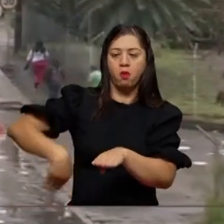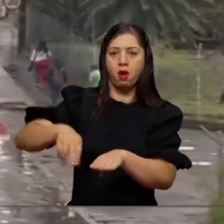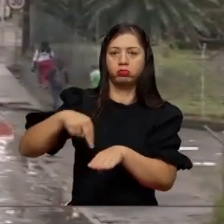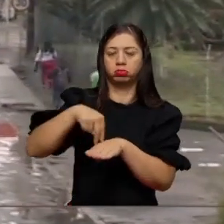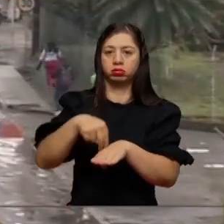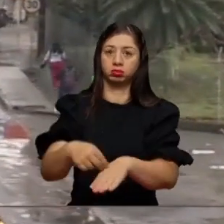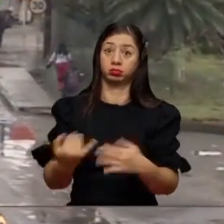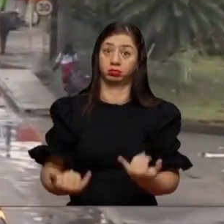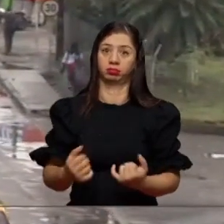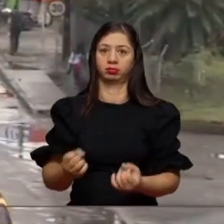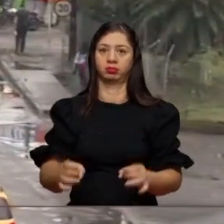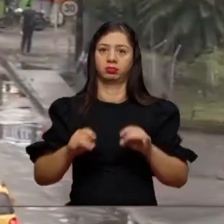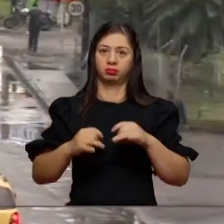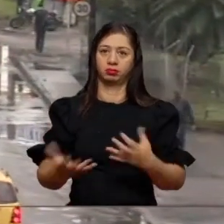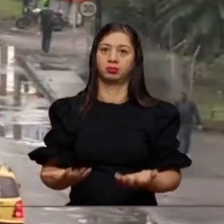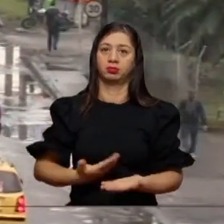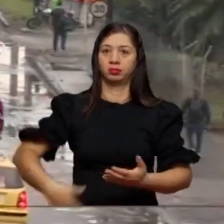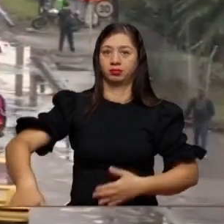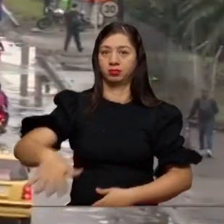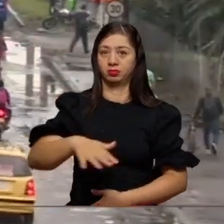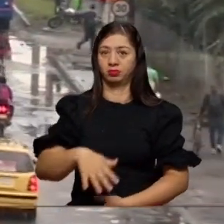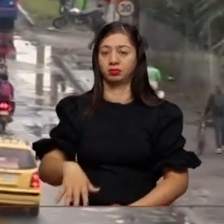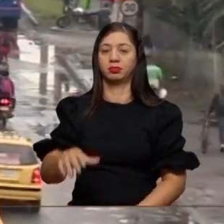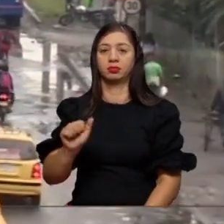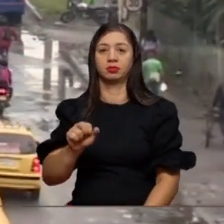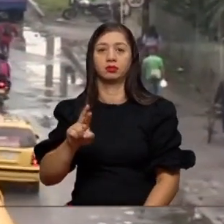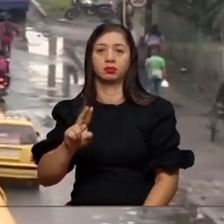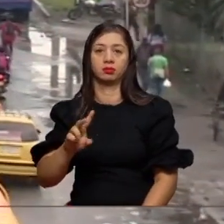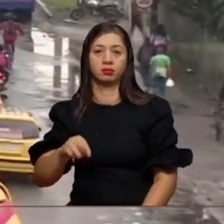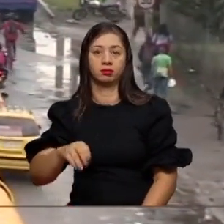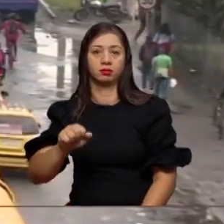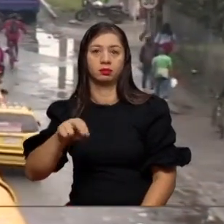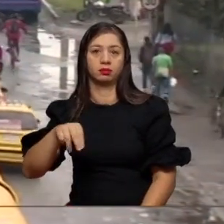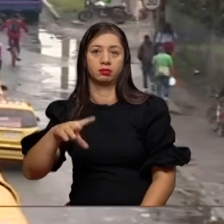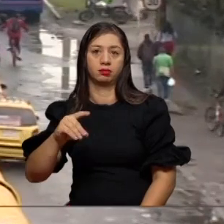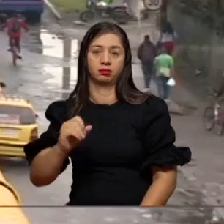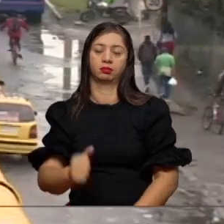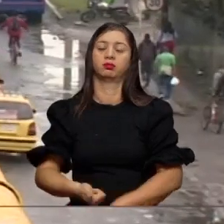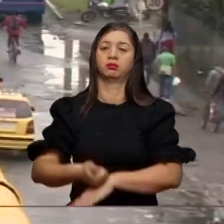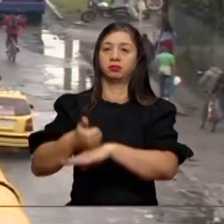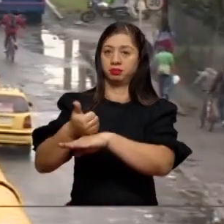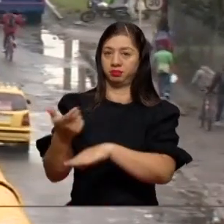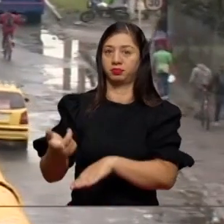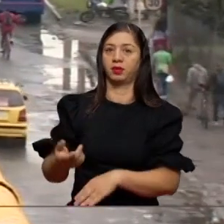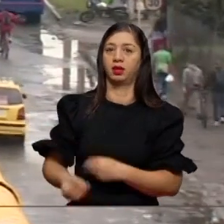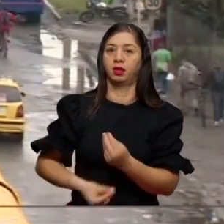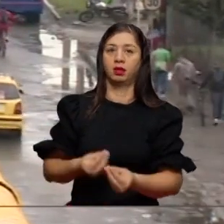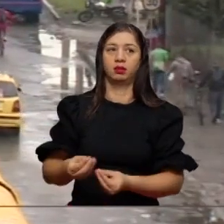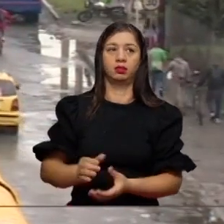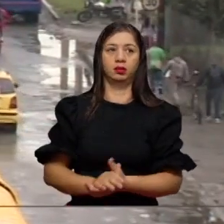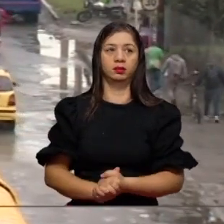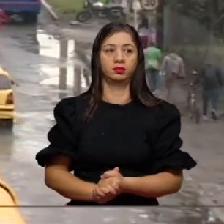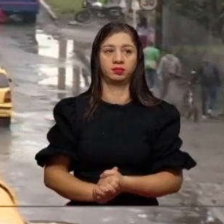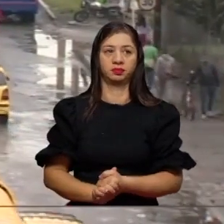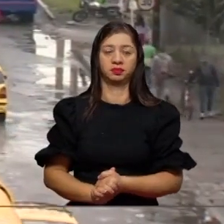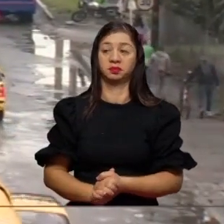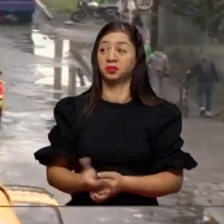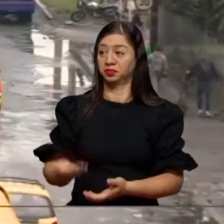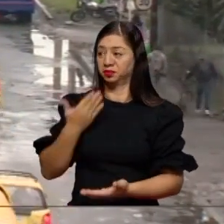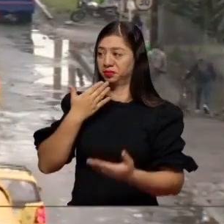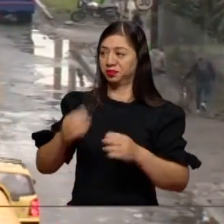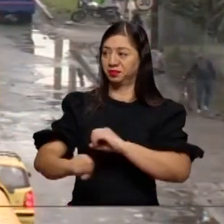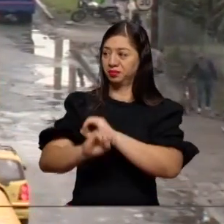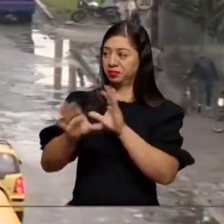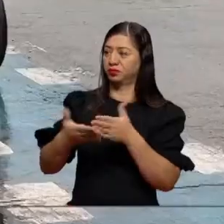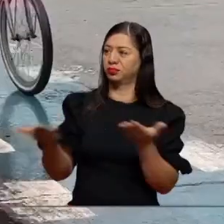Nuestro director Armando Gamboa se encuentra rodando las calles de Santiago de Cali en uno de estos medios alternativos. Director, muy buenos días,